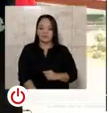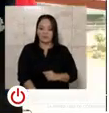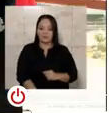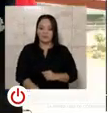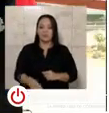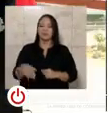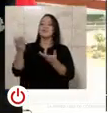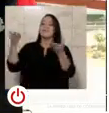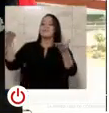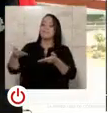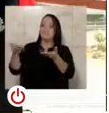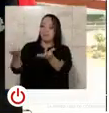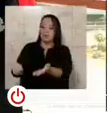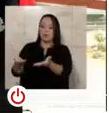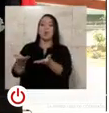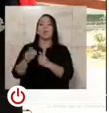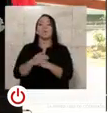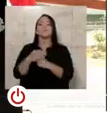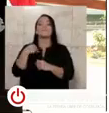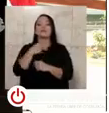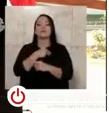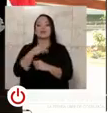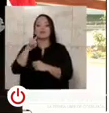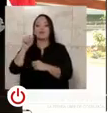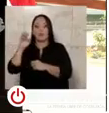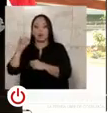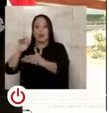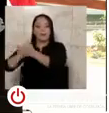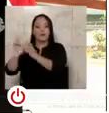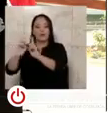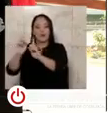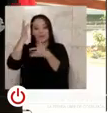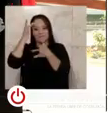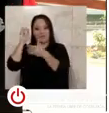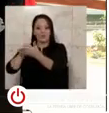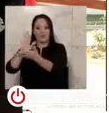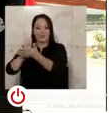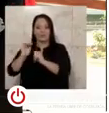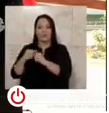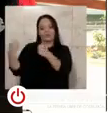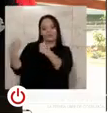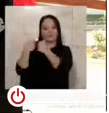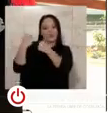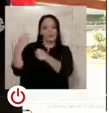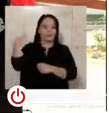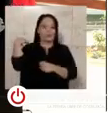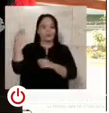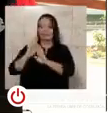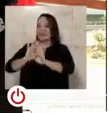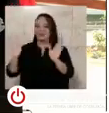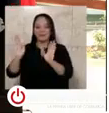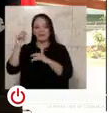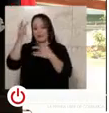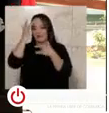Bienvenido, señor ministro, don Mario Zamora. No le doy la mano porque y ahora sí, o puñito o espalda, nada más, para no enfermar